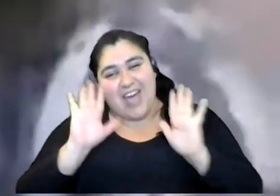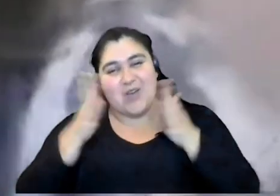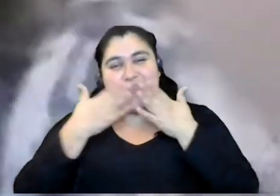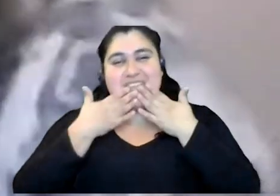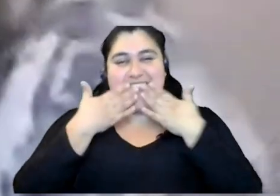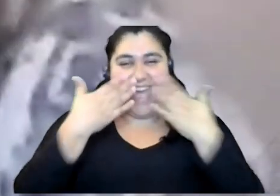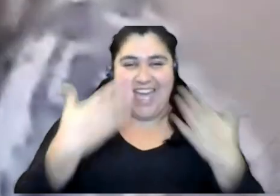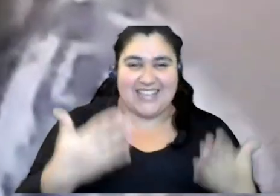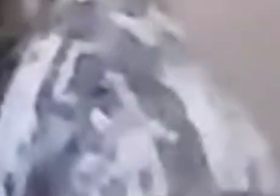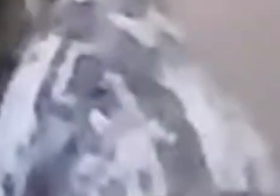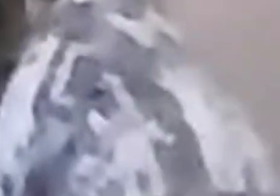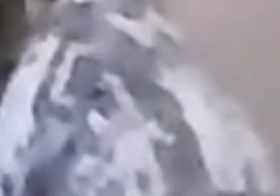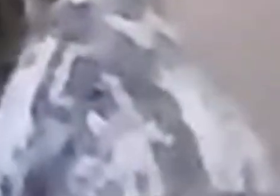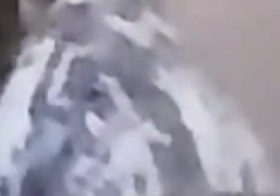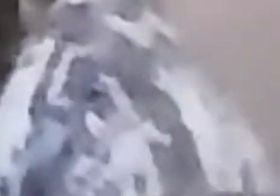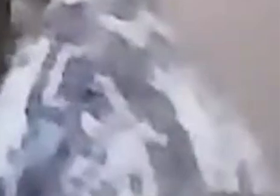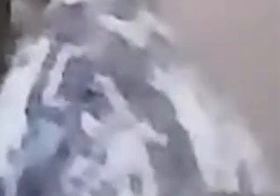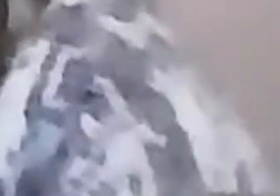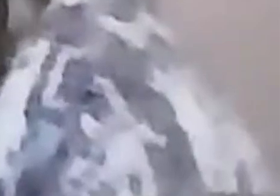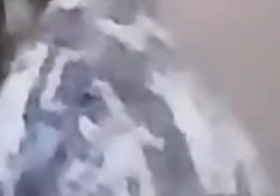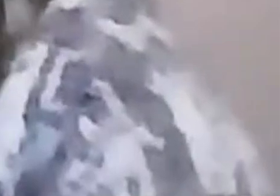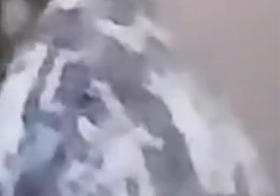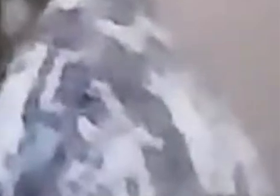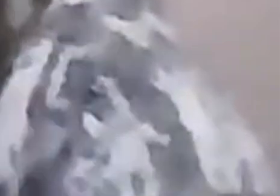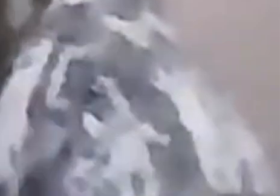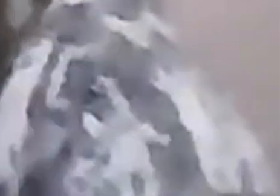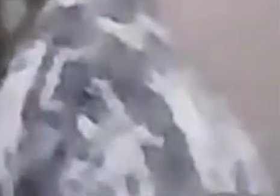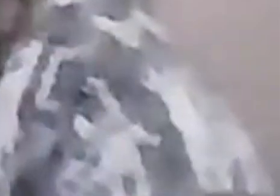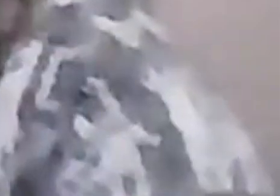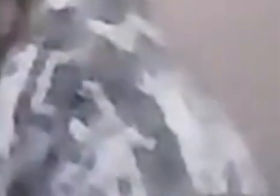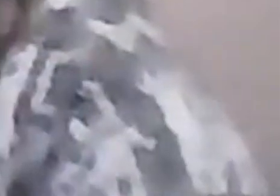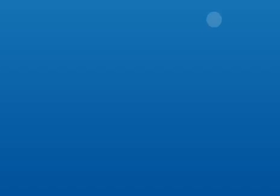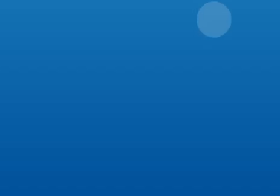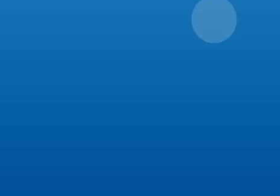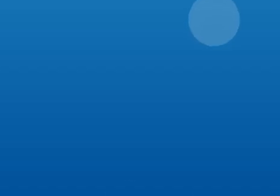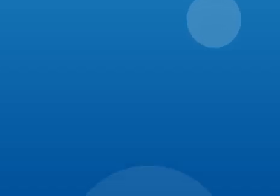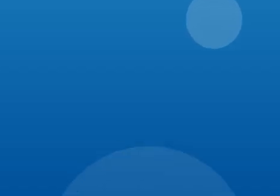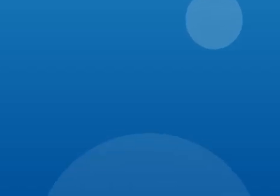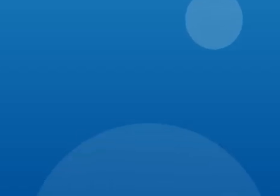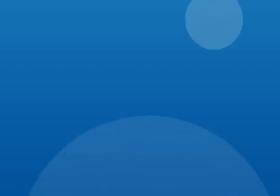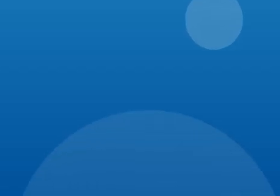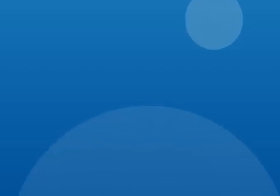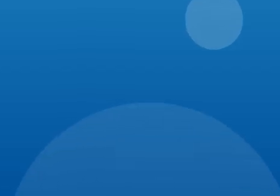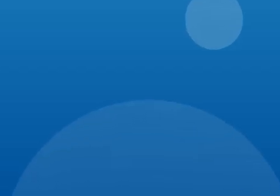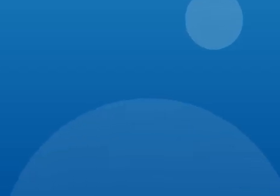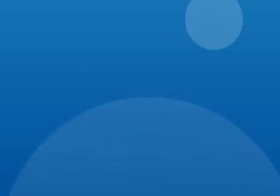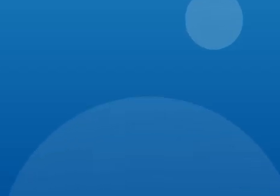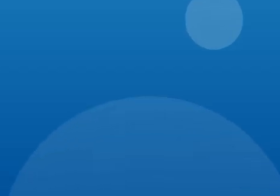todos. Nos vemos mañana a los que participen de bienes personales.